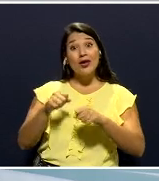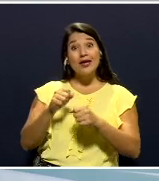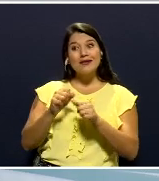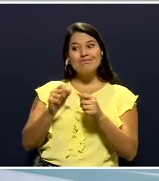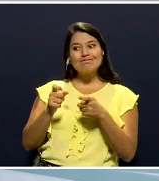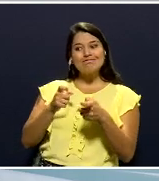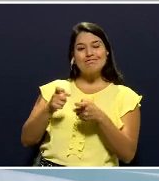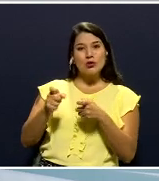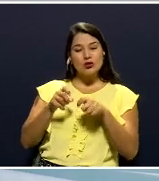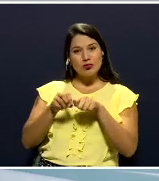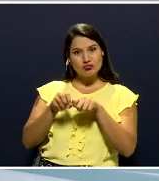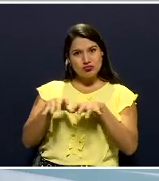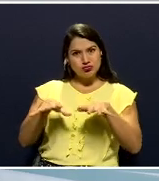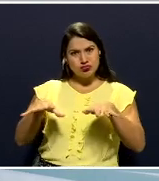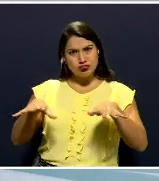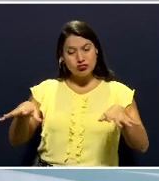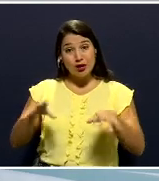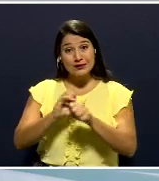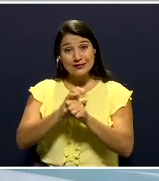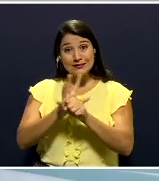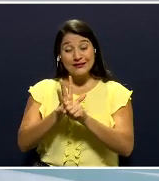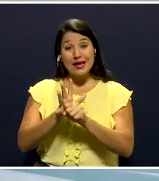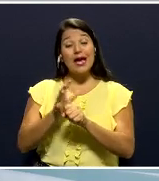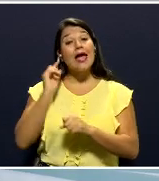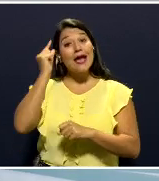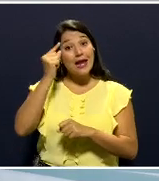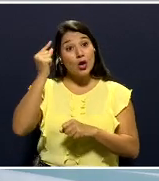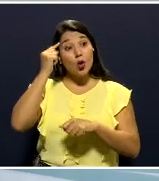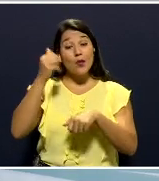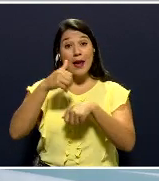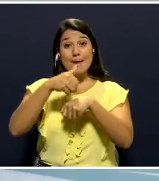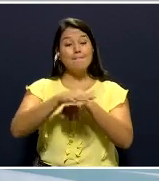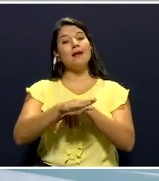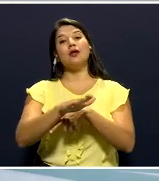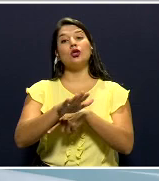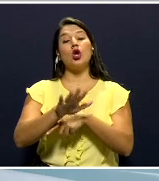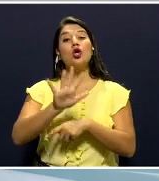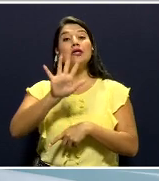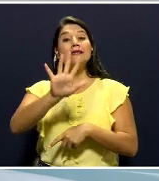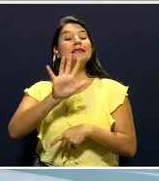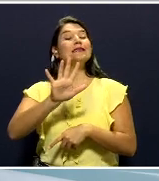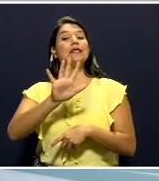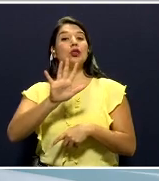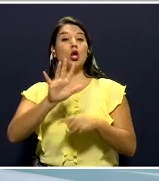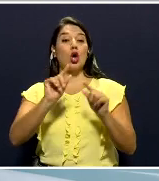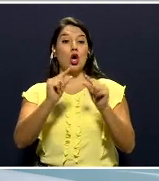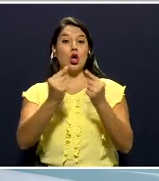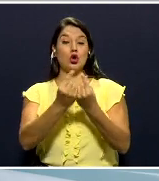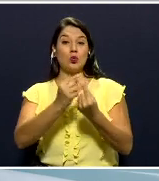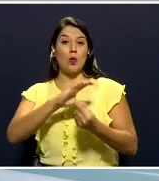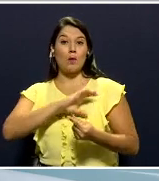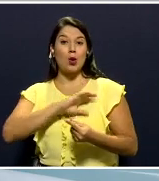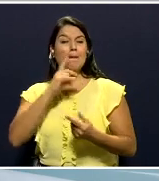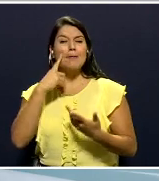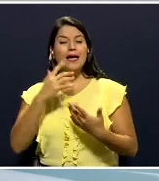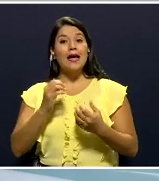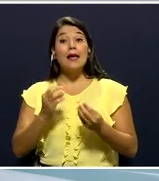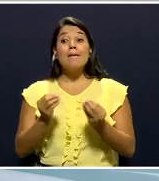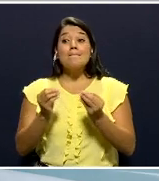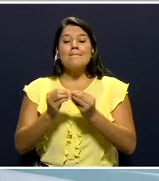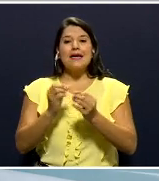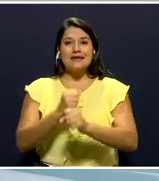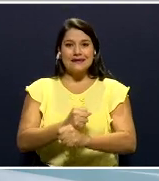del coronavirus, el gobierno envió personal de 5 cuerpos policiales para reforzar la